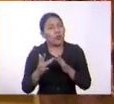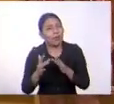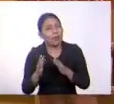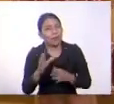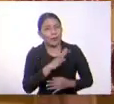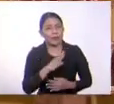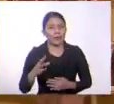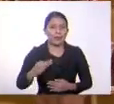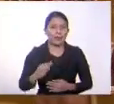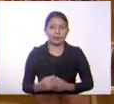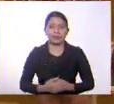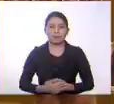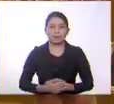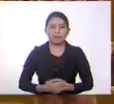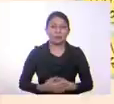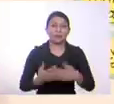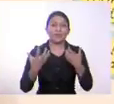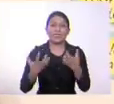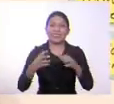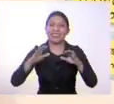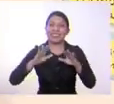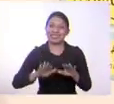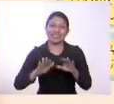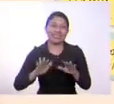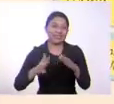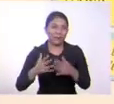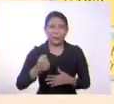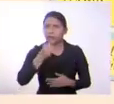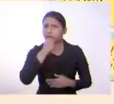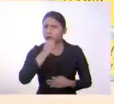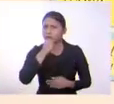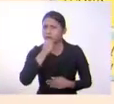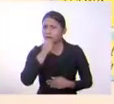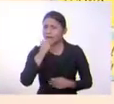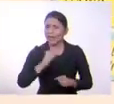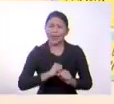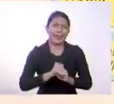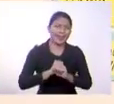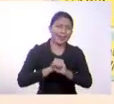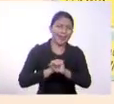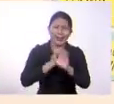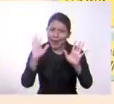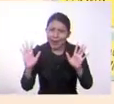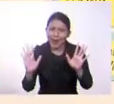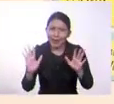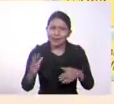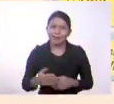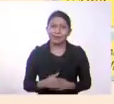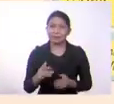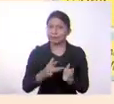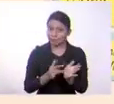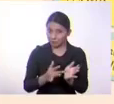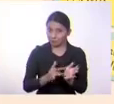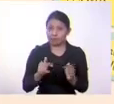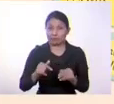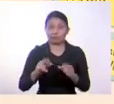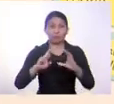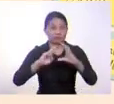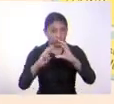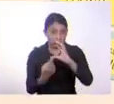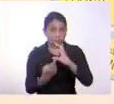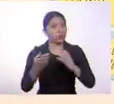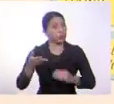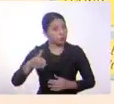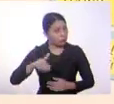seres queridos. Muchísimas gracias, Zulma, por darnos estas información. Tenemos que aprovechar las redes sociales, hacer un buen